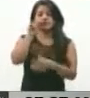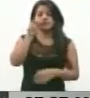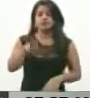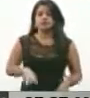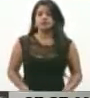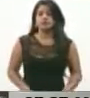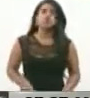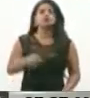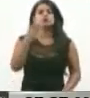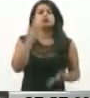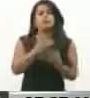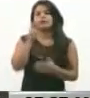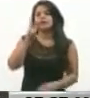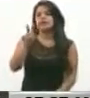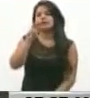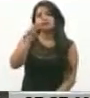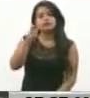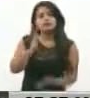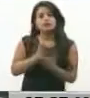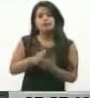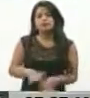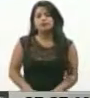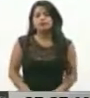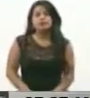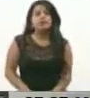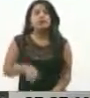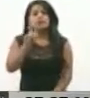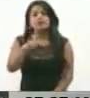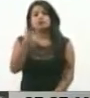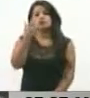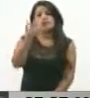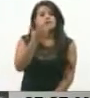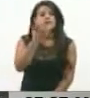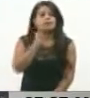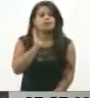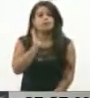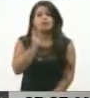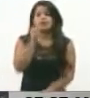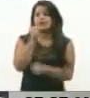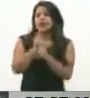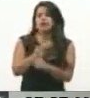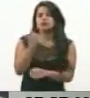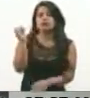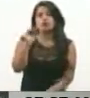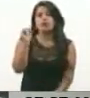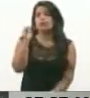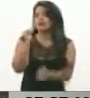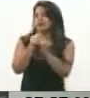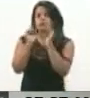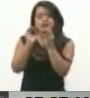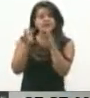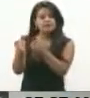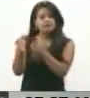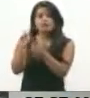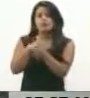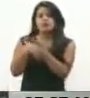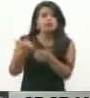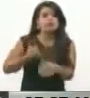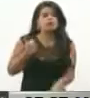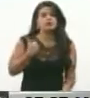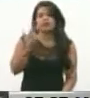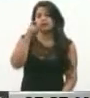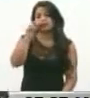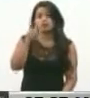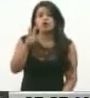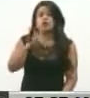viendo. De modo tal que, otra información. Oye, si de repente estás esperando algún deporte en especial, pero quieres aprovechar aquí, entonces